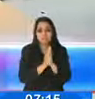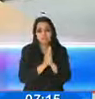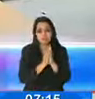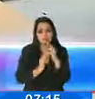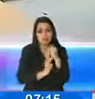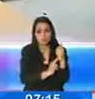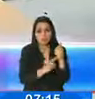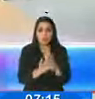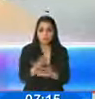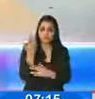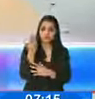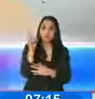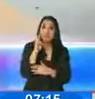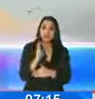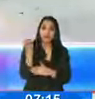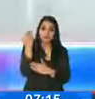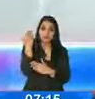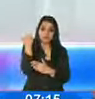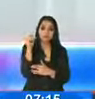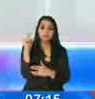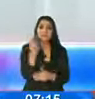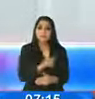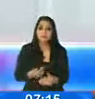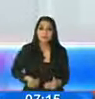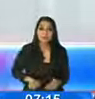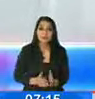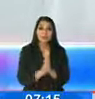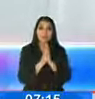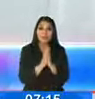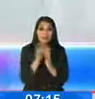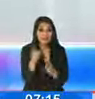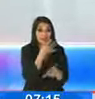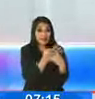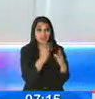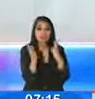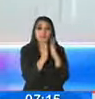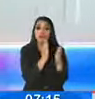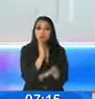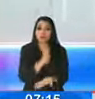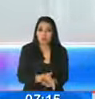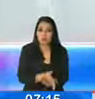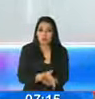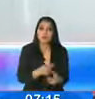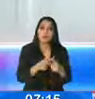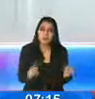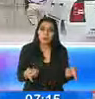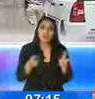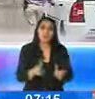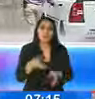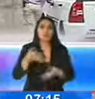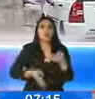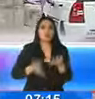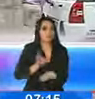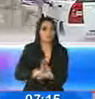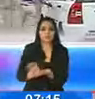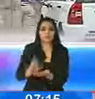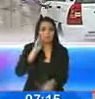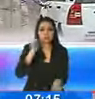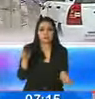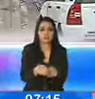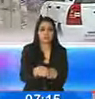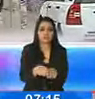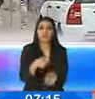el vicepresidente de la República apeló la medida de prisión preventiva, pedido que también fue rechazado por un tribunal